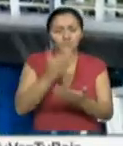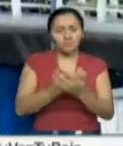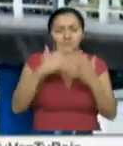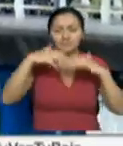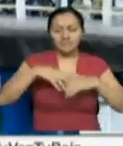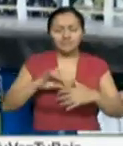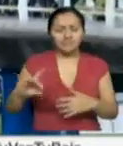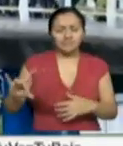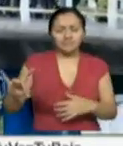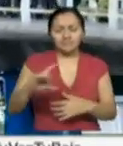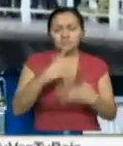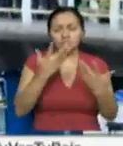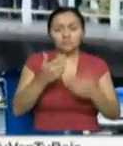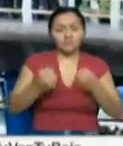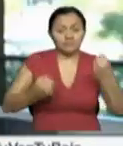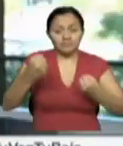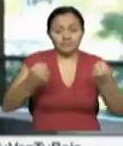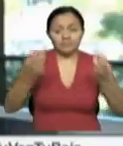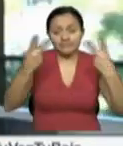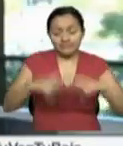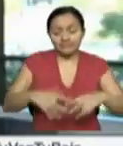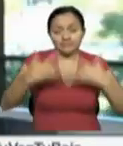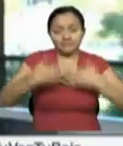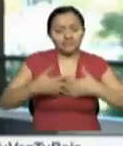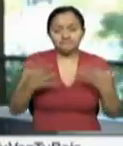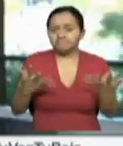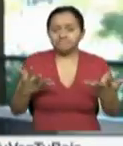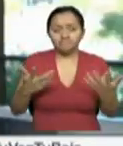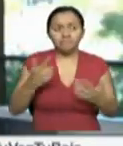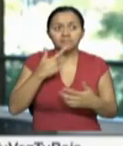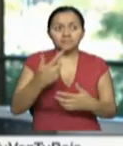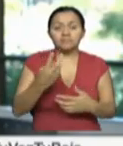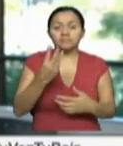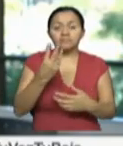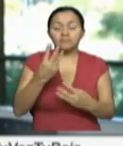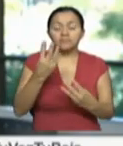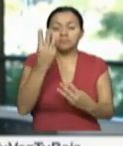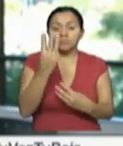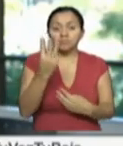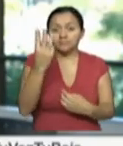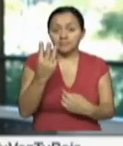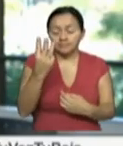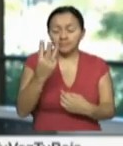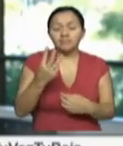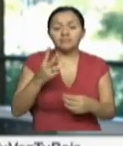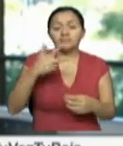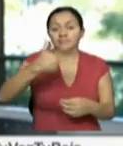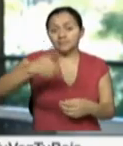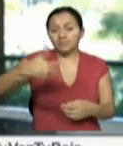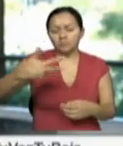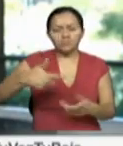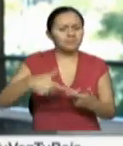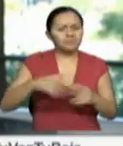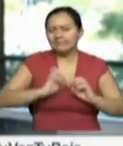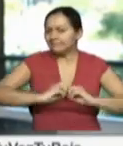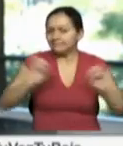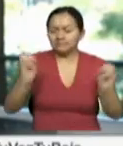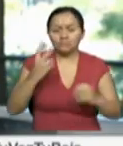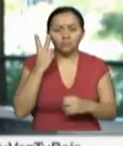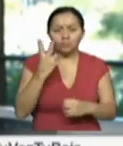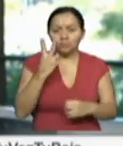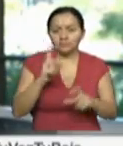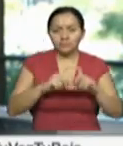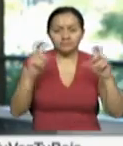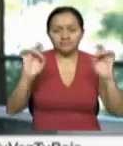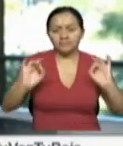incluso en las automotrices. Como por ejemplo la Volkswagen y la General Motors, son dos empresas transnacionales